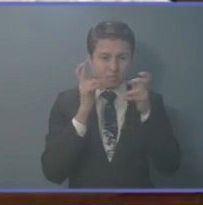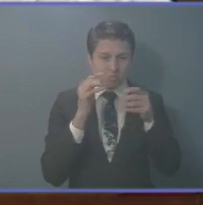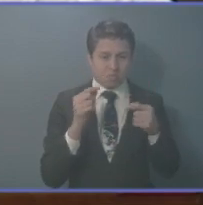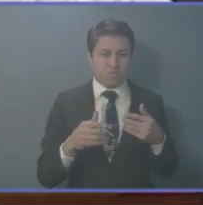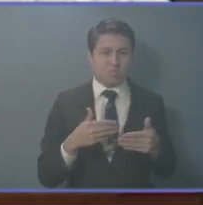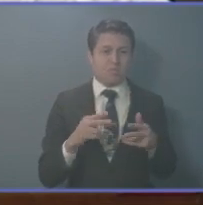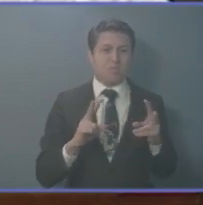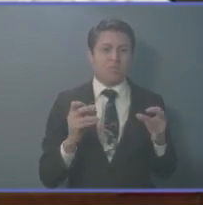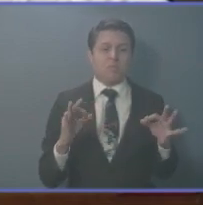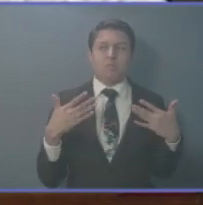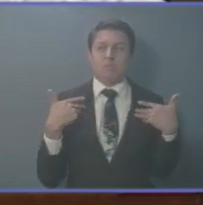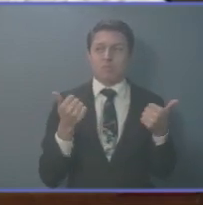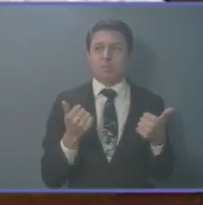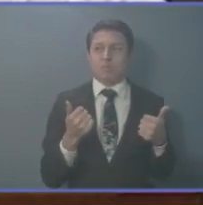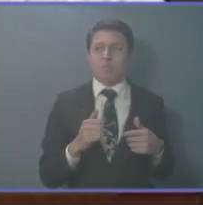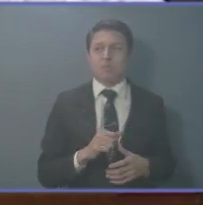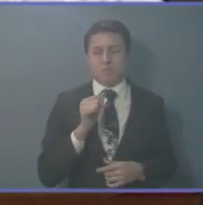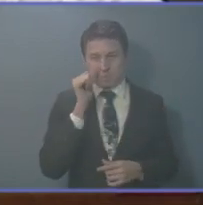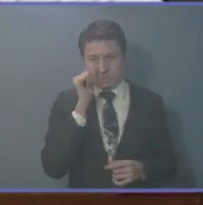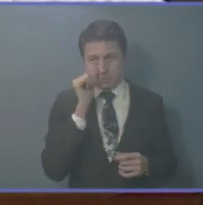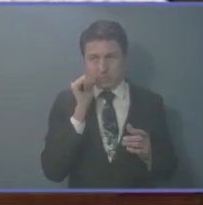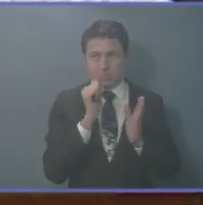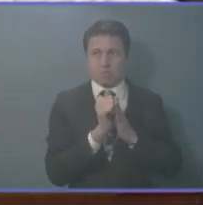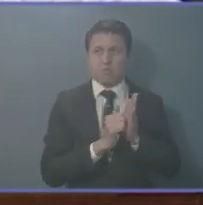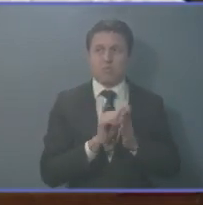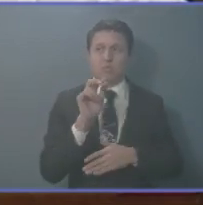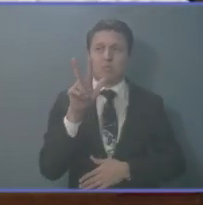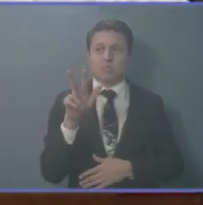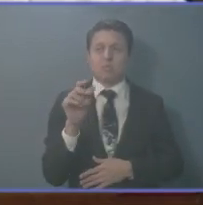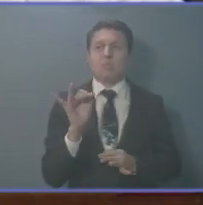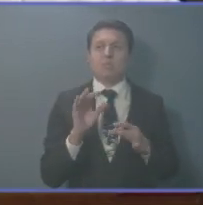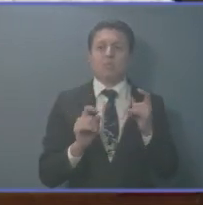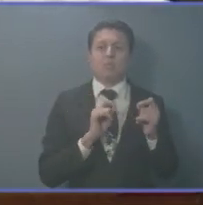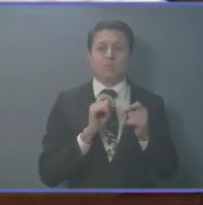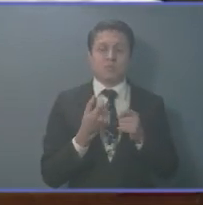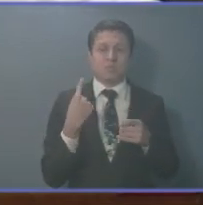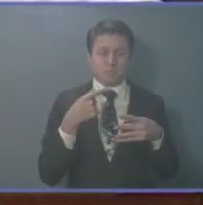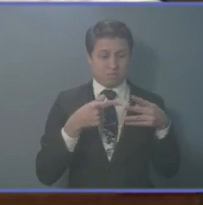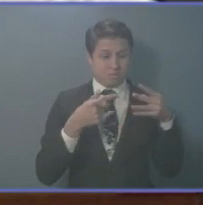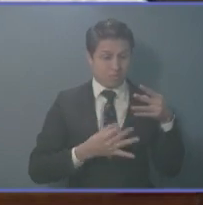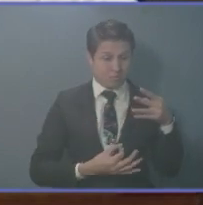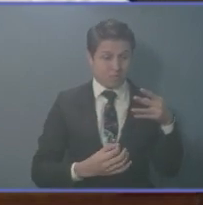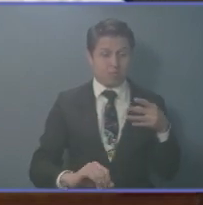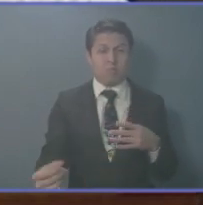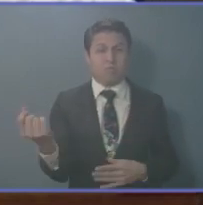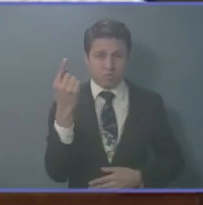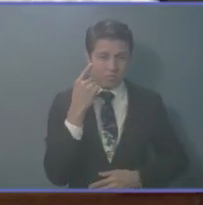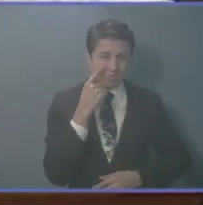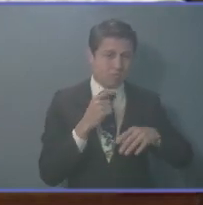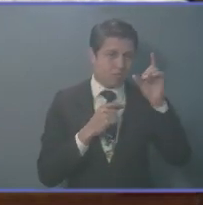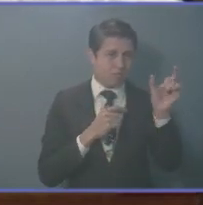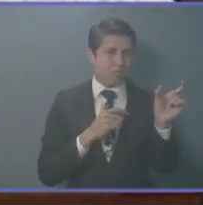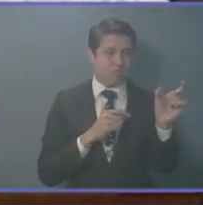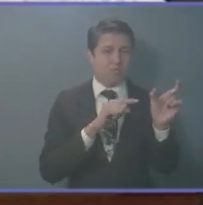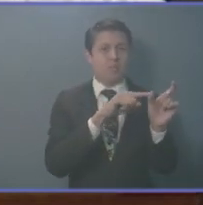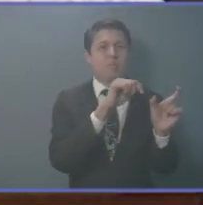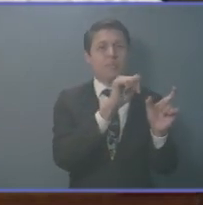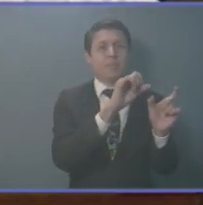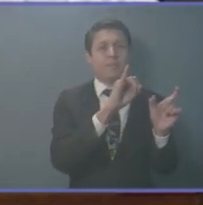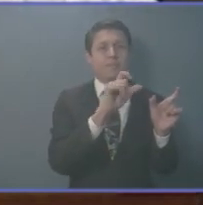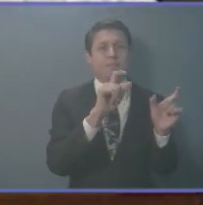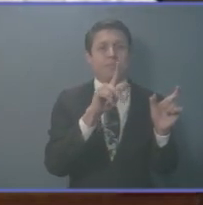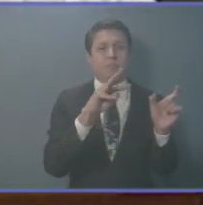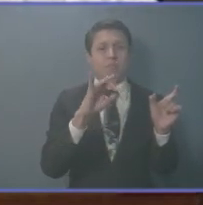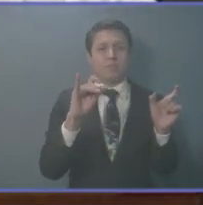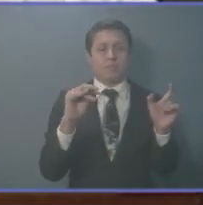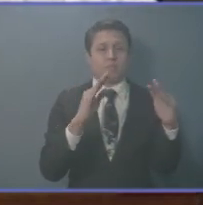autoridades de salud. Definiciones, artículo 3. Para los efectos de esta ley se entenderá por a. Aislamiento,